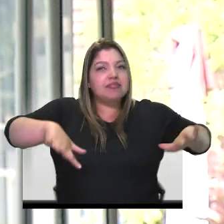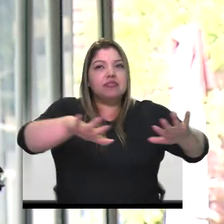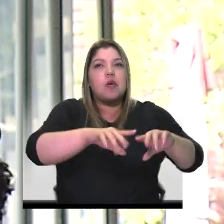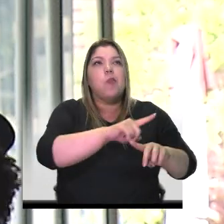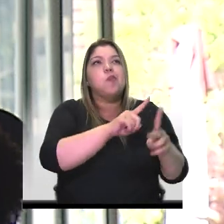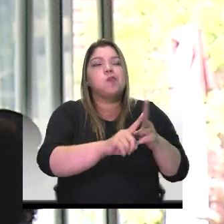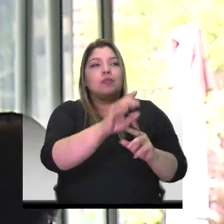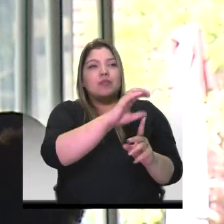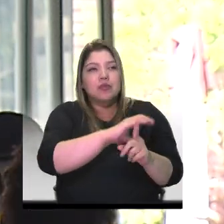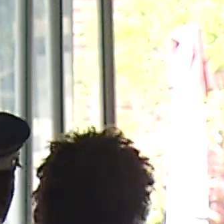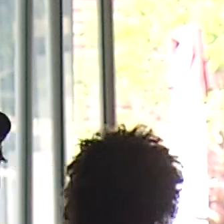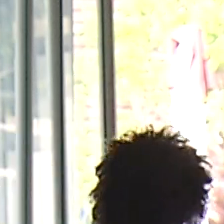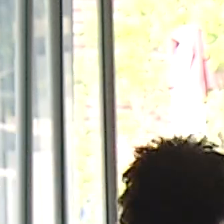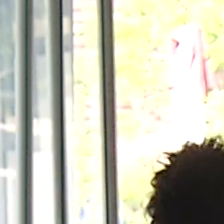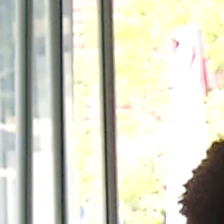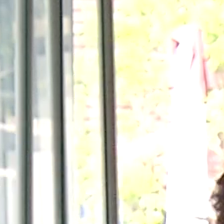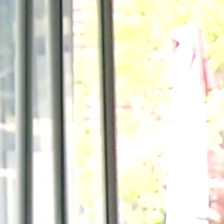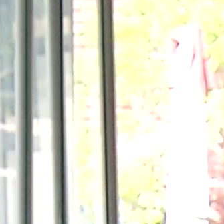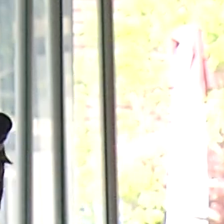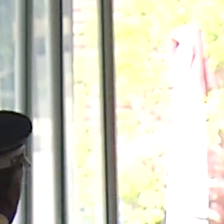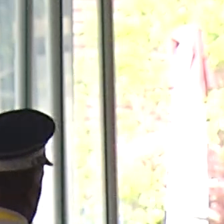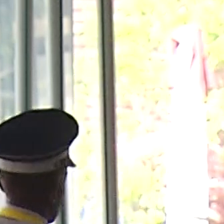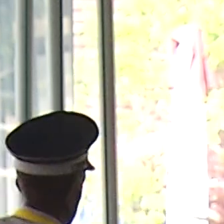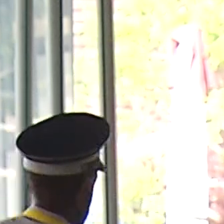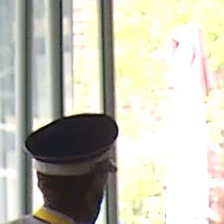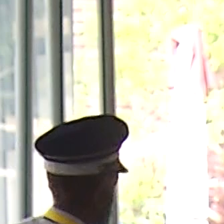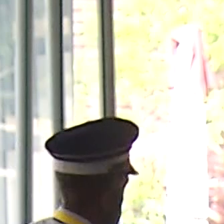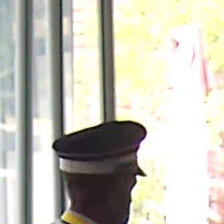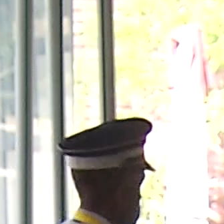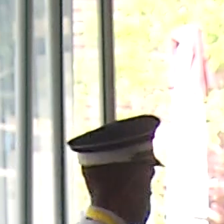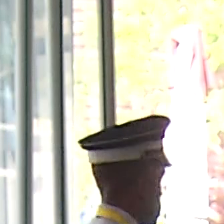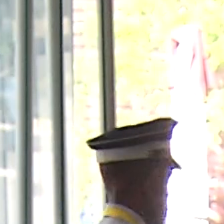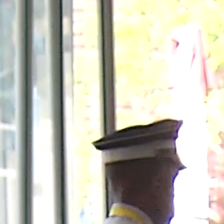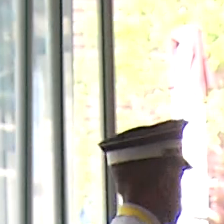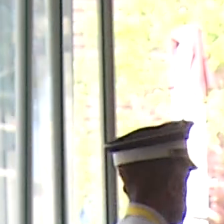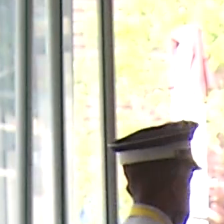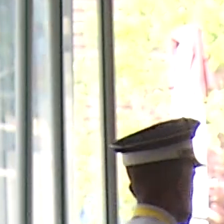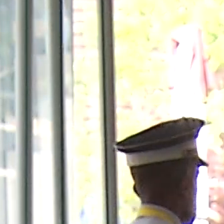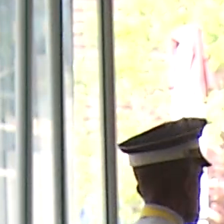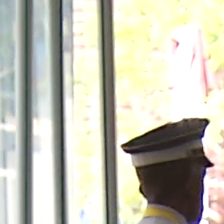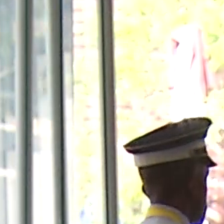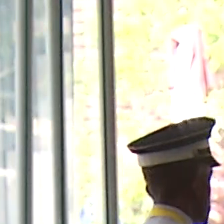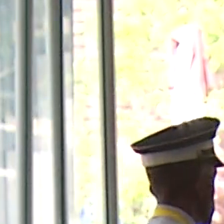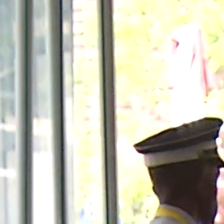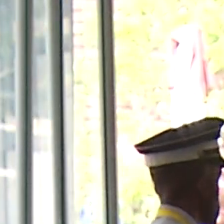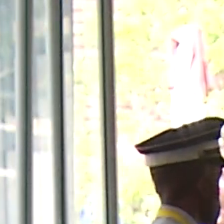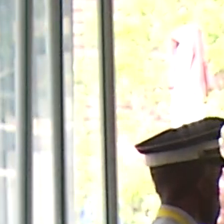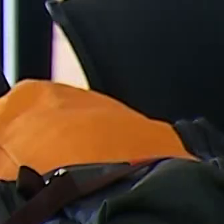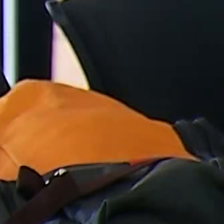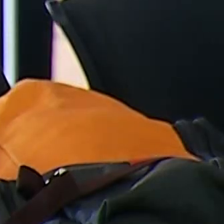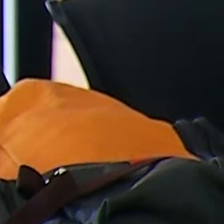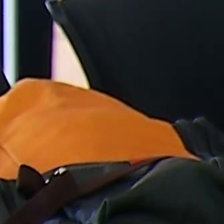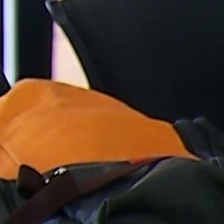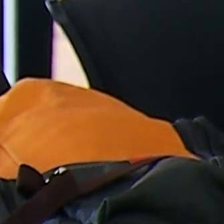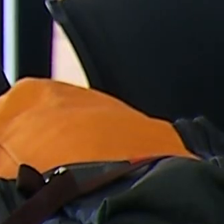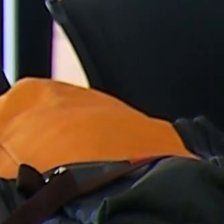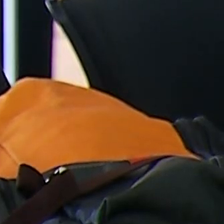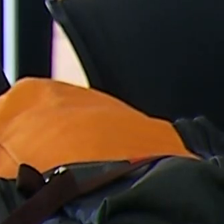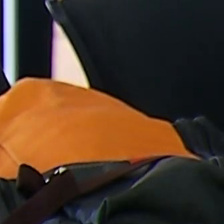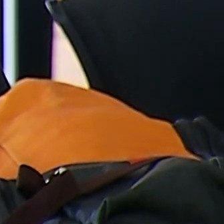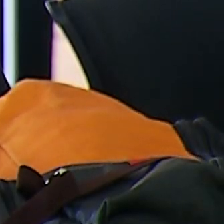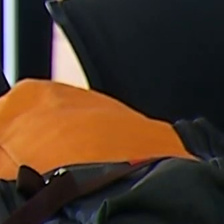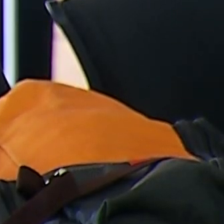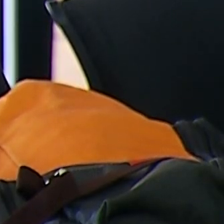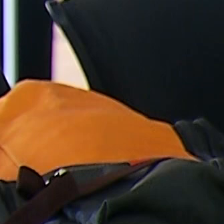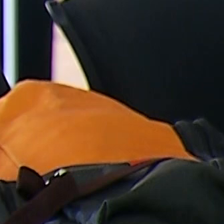cultura, de los modos de hacer, de la idiosincrasia, que muy probablemente se escapa como a los modelos de éxito, a los casos